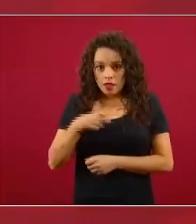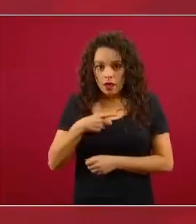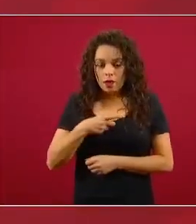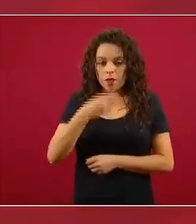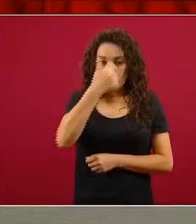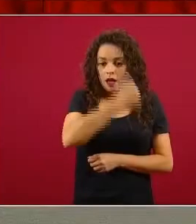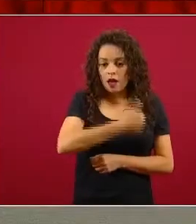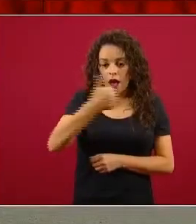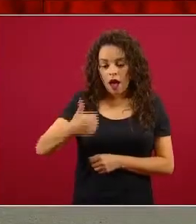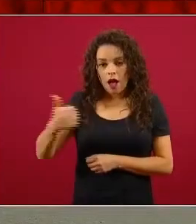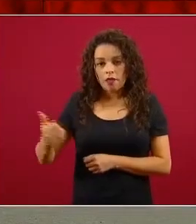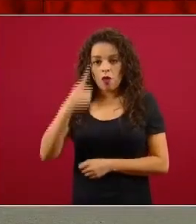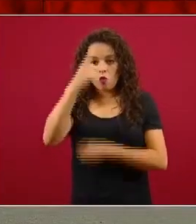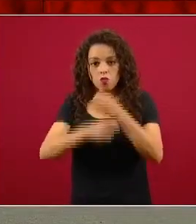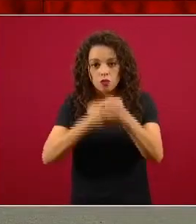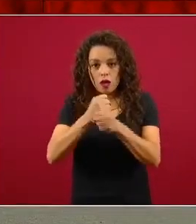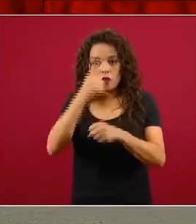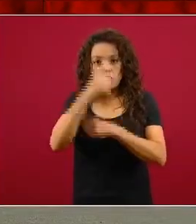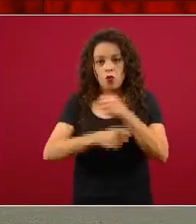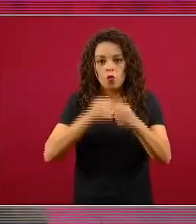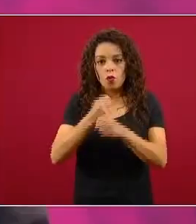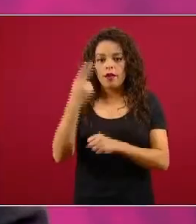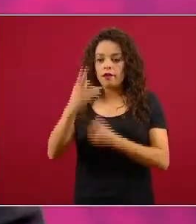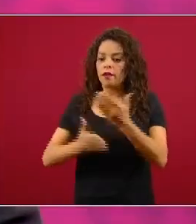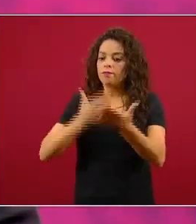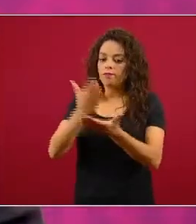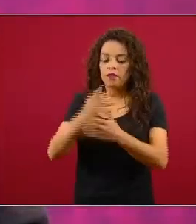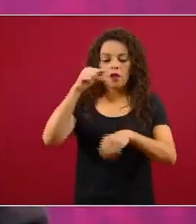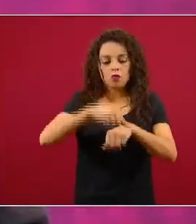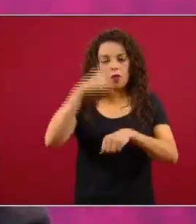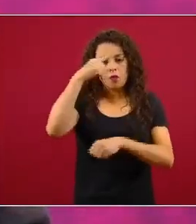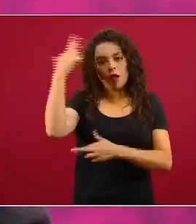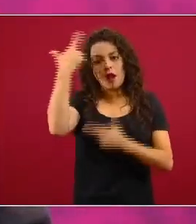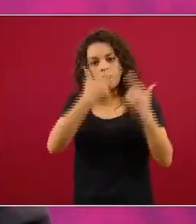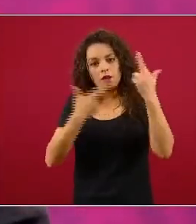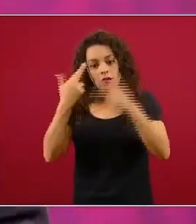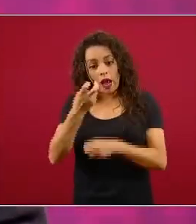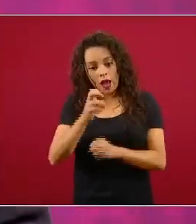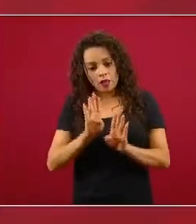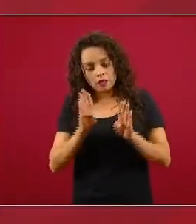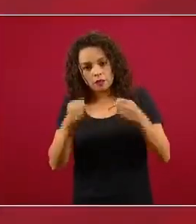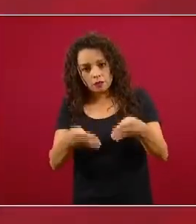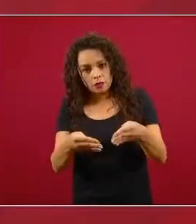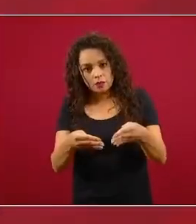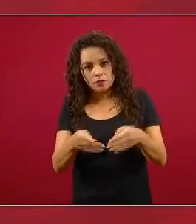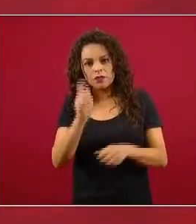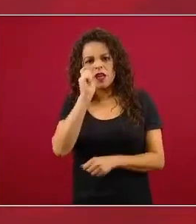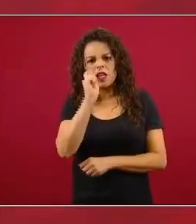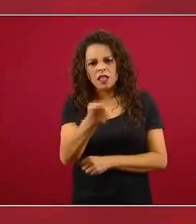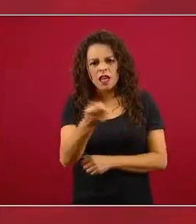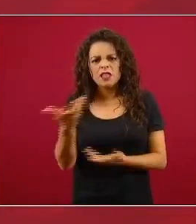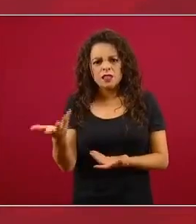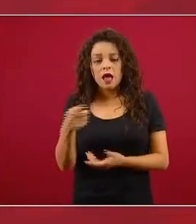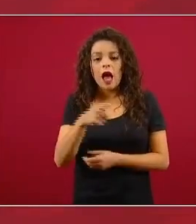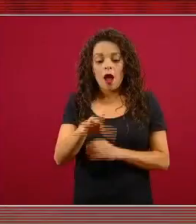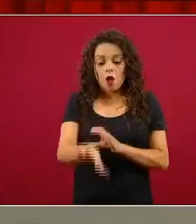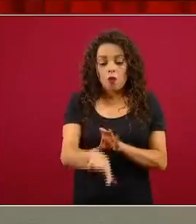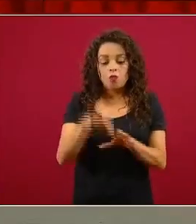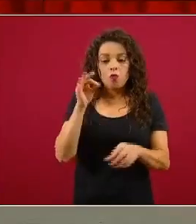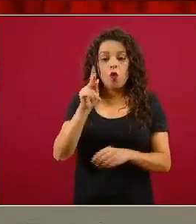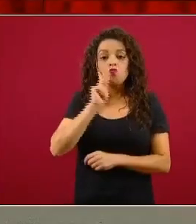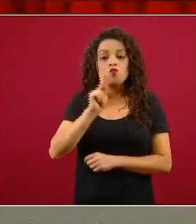periódicamente como cada año, acuda a una revisión específicamente para esto. Se toma una muestra de las células